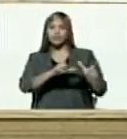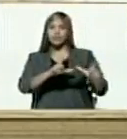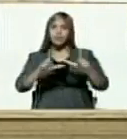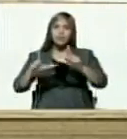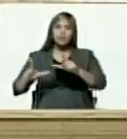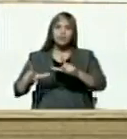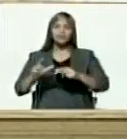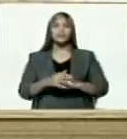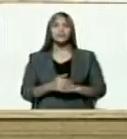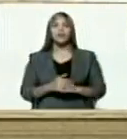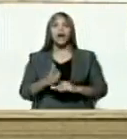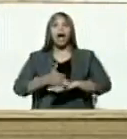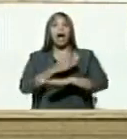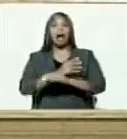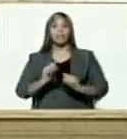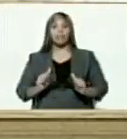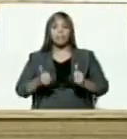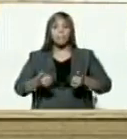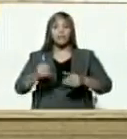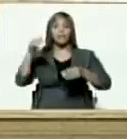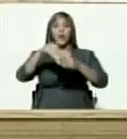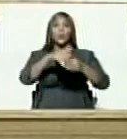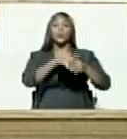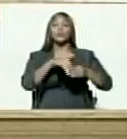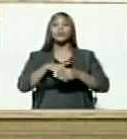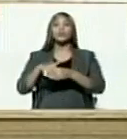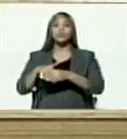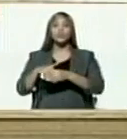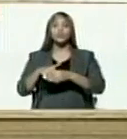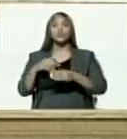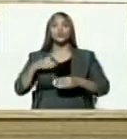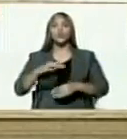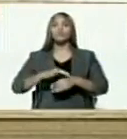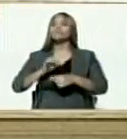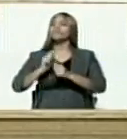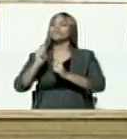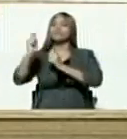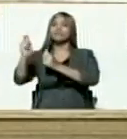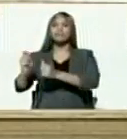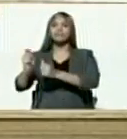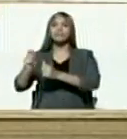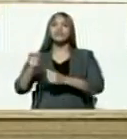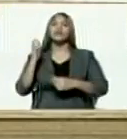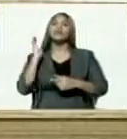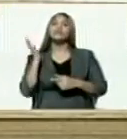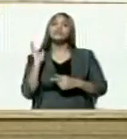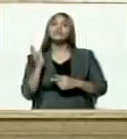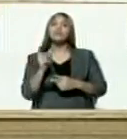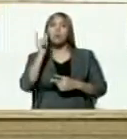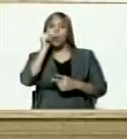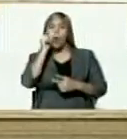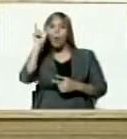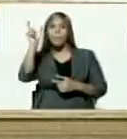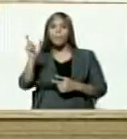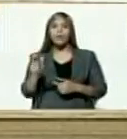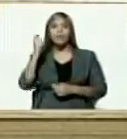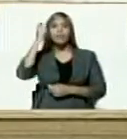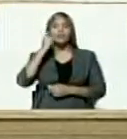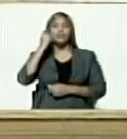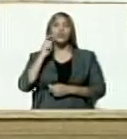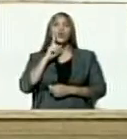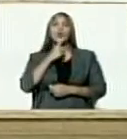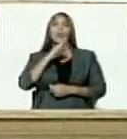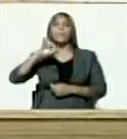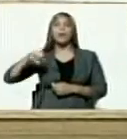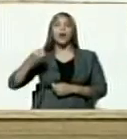de proceder a la votación correspondiente, voy a dejar en el derecho de palabra ahora sí a el ciudadano diputado José Gregorio Correa,